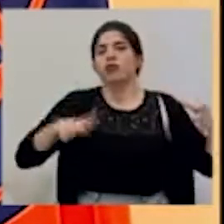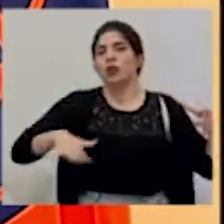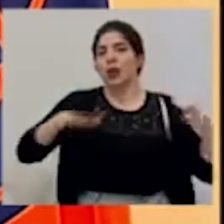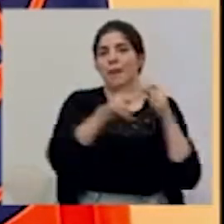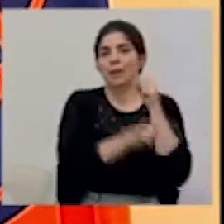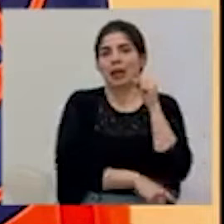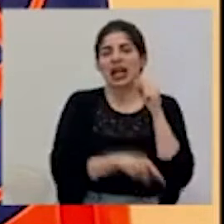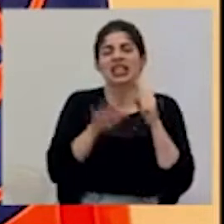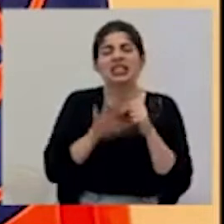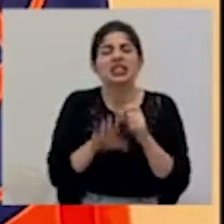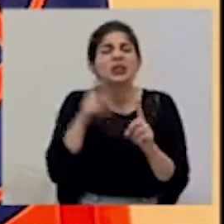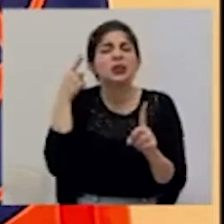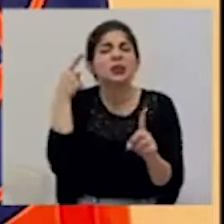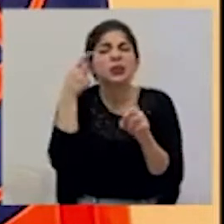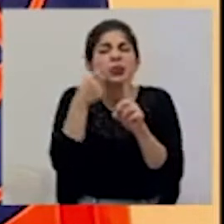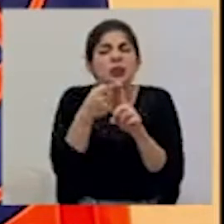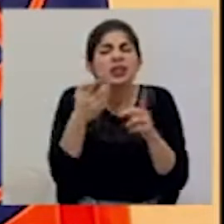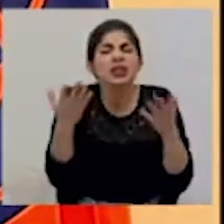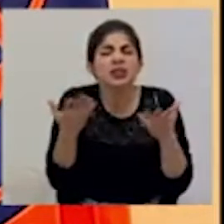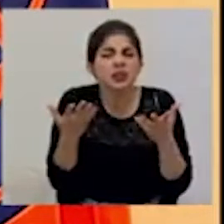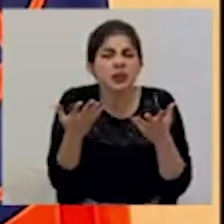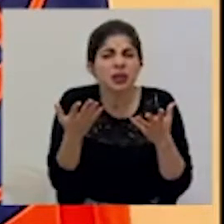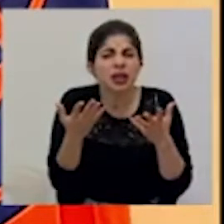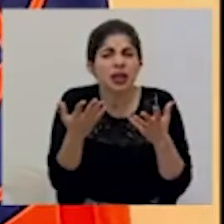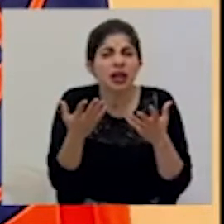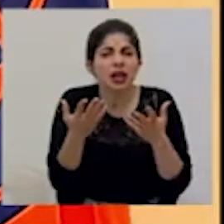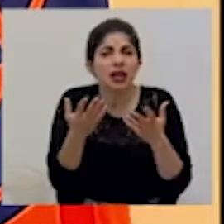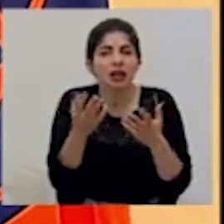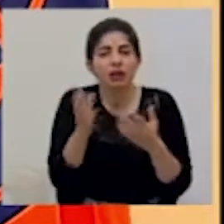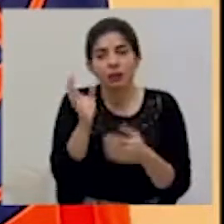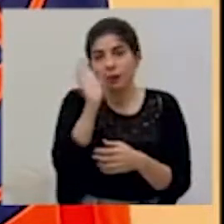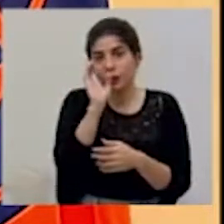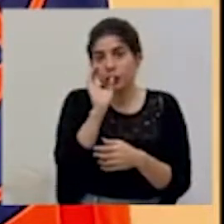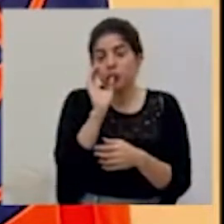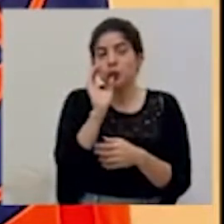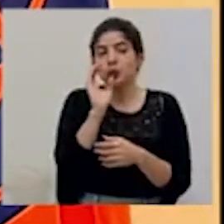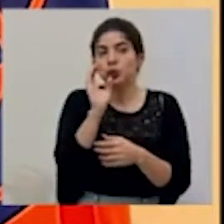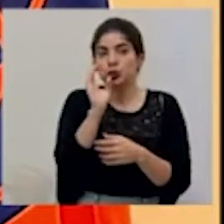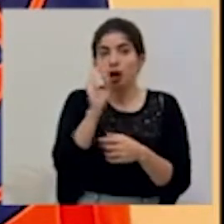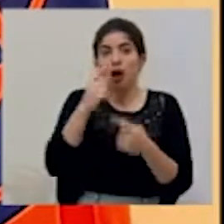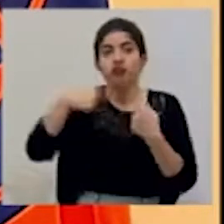instancia, mantener esa reducción de la movilidad. La pandemia